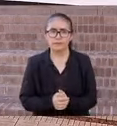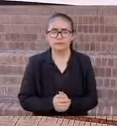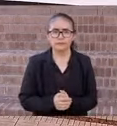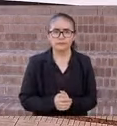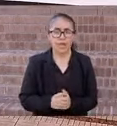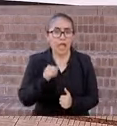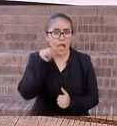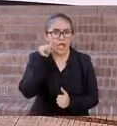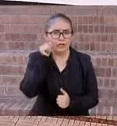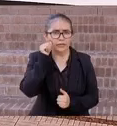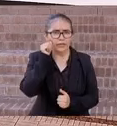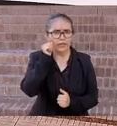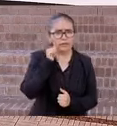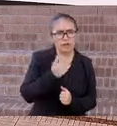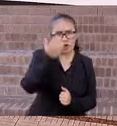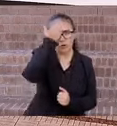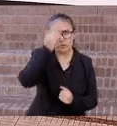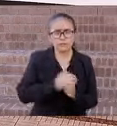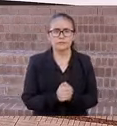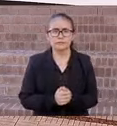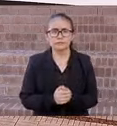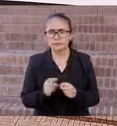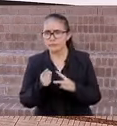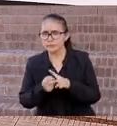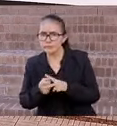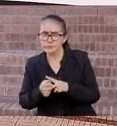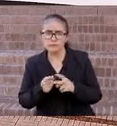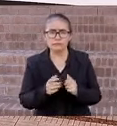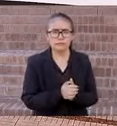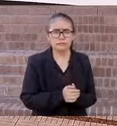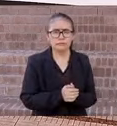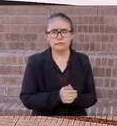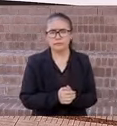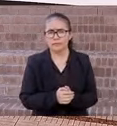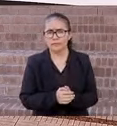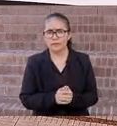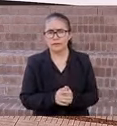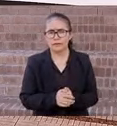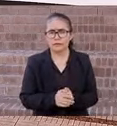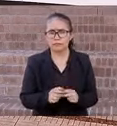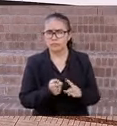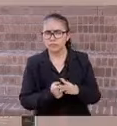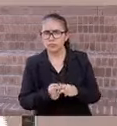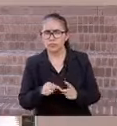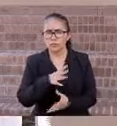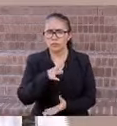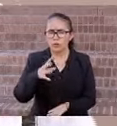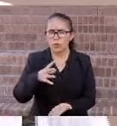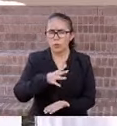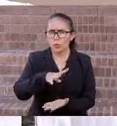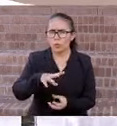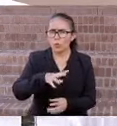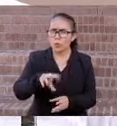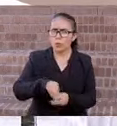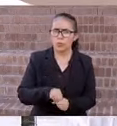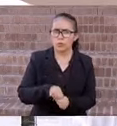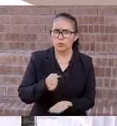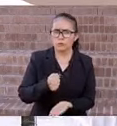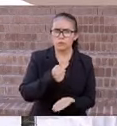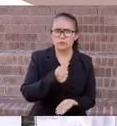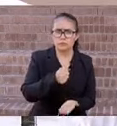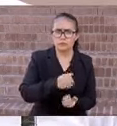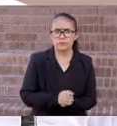ayer se dio a conocer el dato de el monto de remesas que enviaron